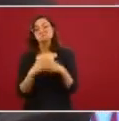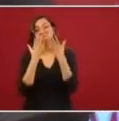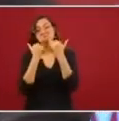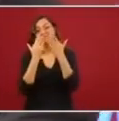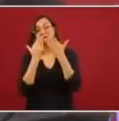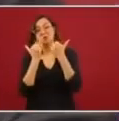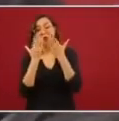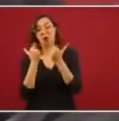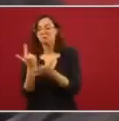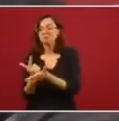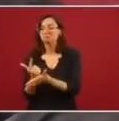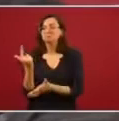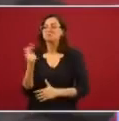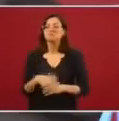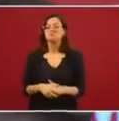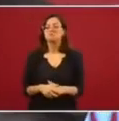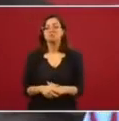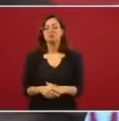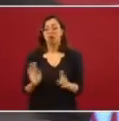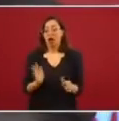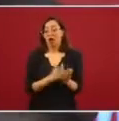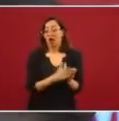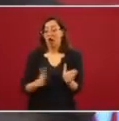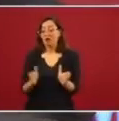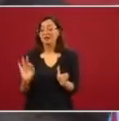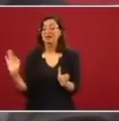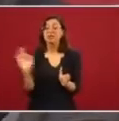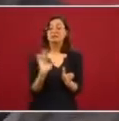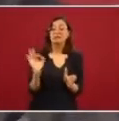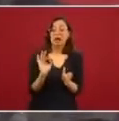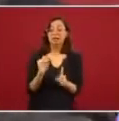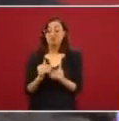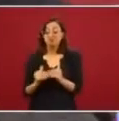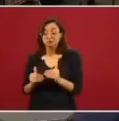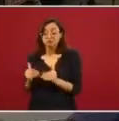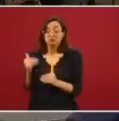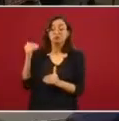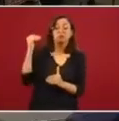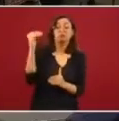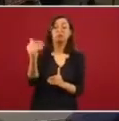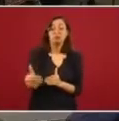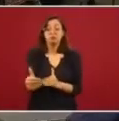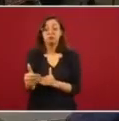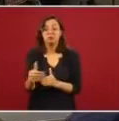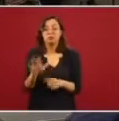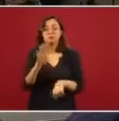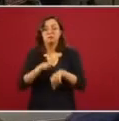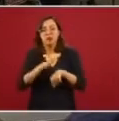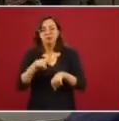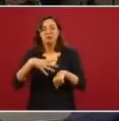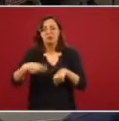escenario uno muy posiblemente durante el escenario 2 en la medida en que tengamos pequeños brotes comunitarios